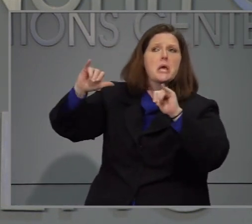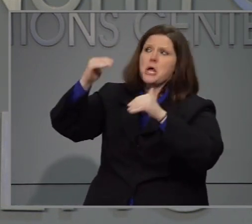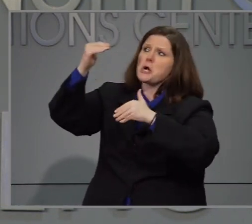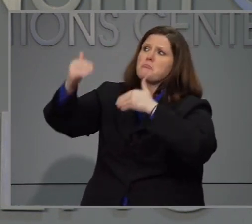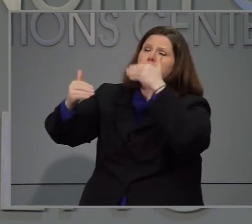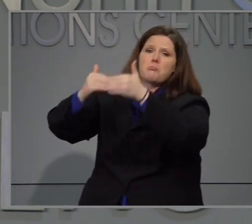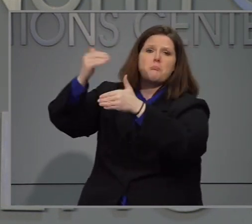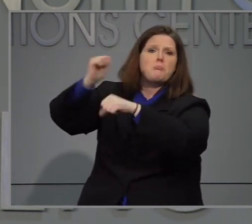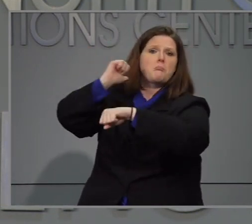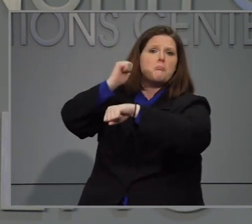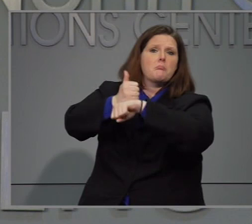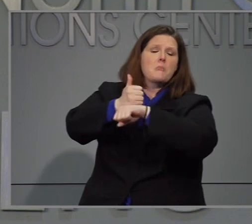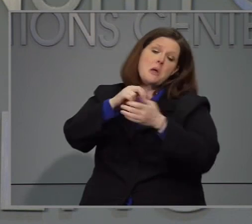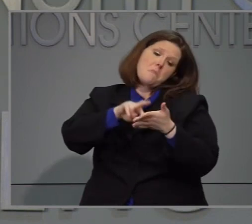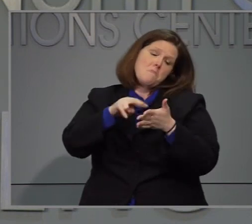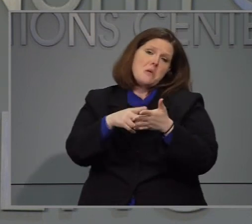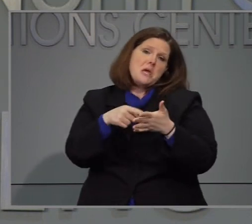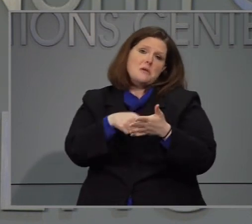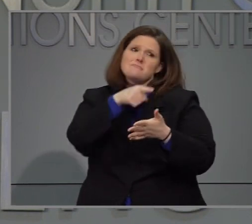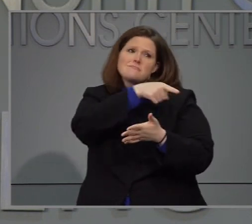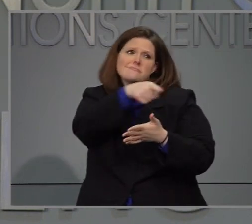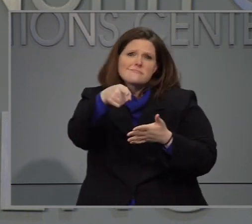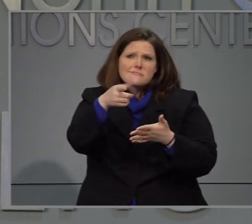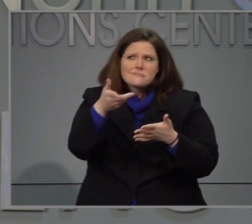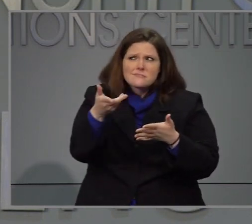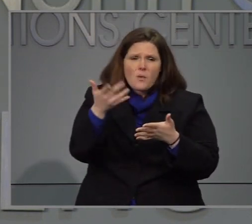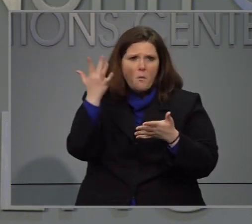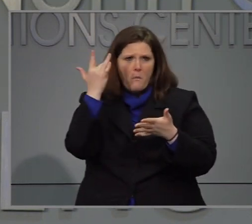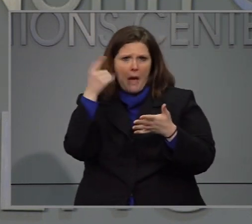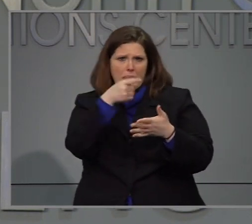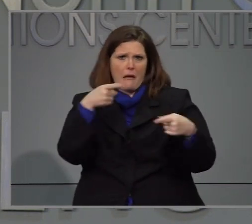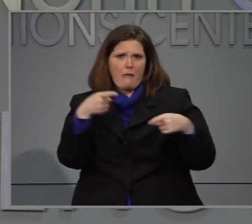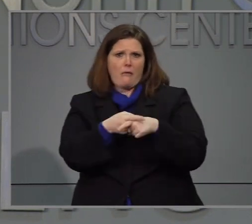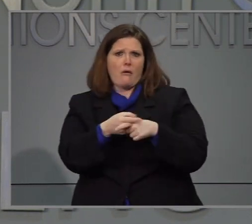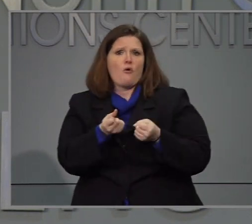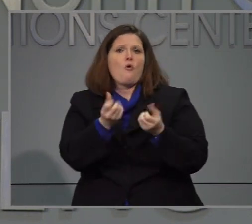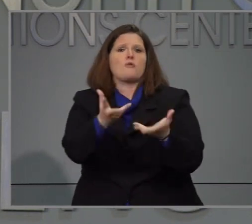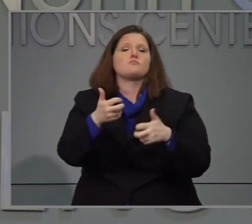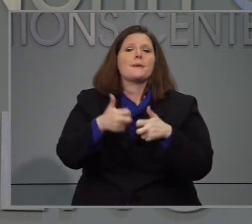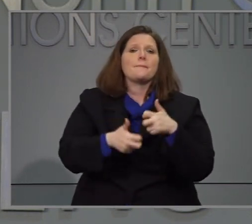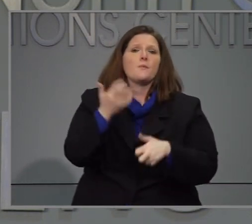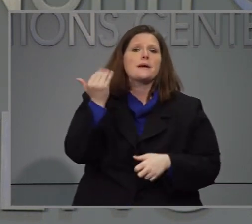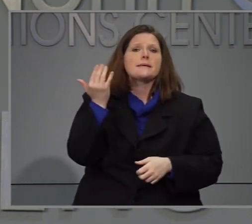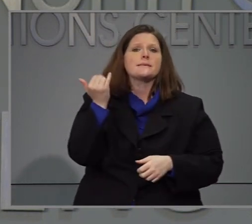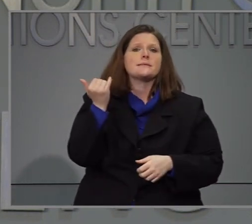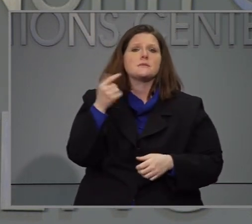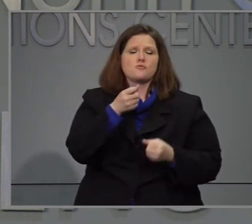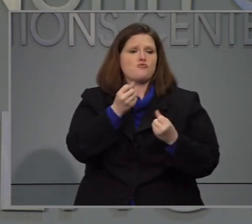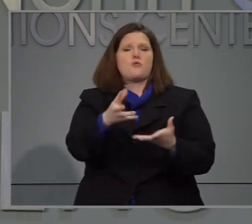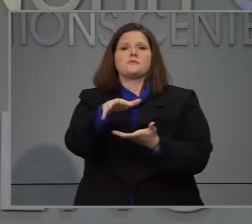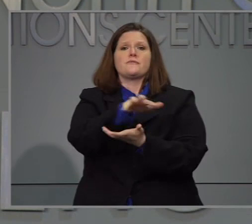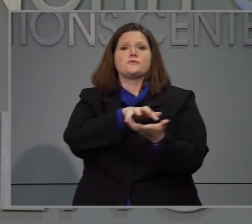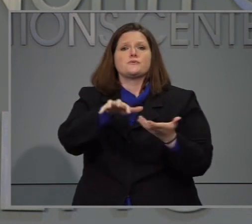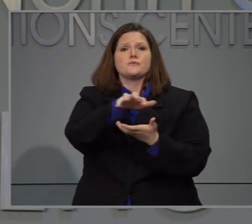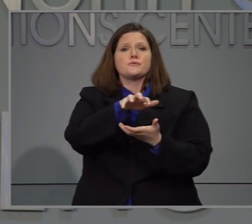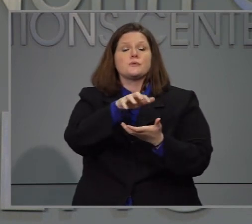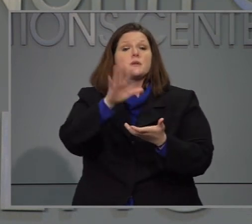vigente, así que no había necesidad de crear esa confusión. Yo